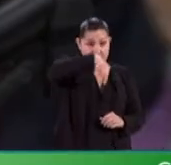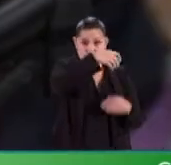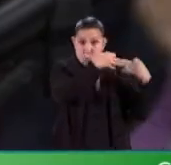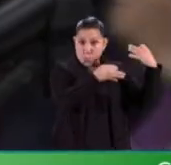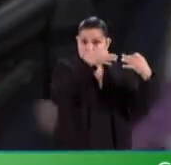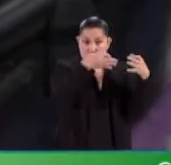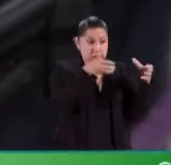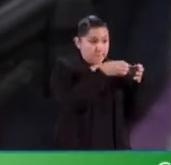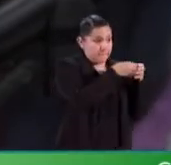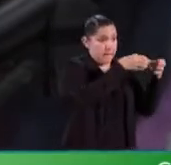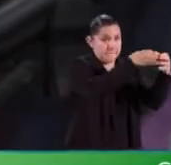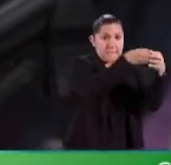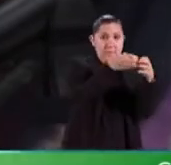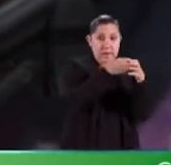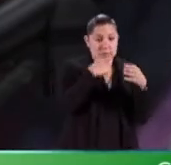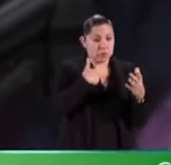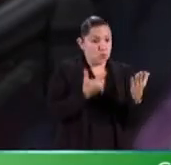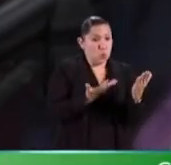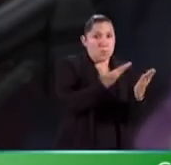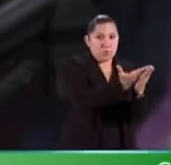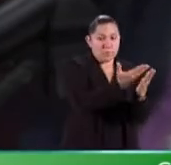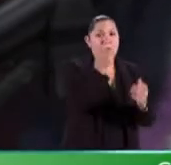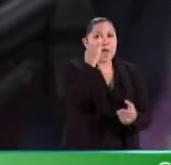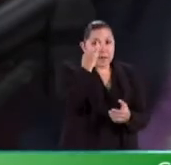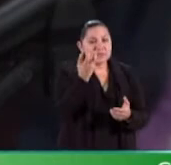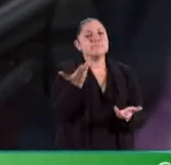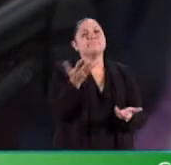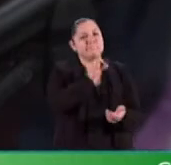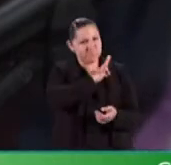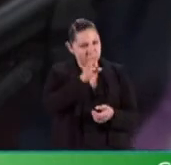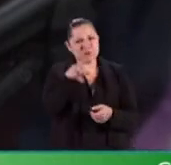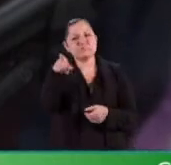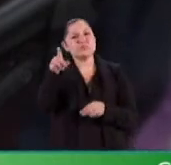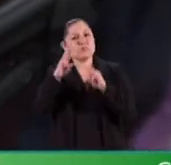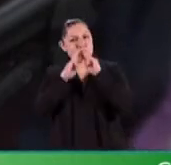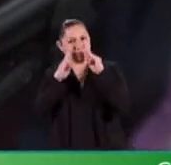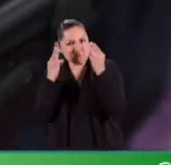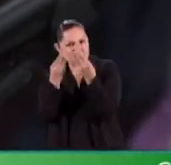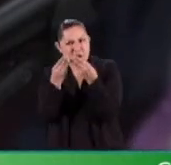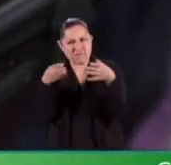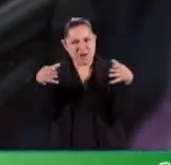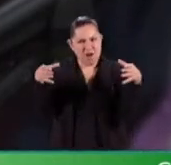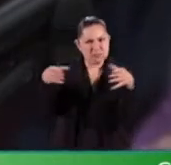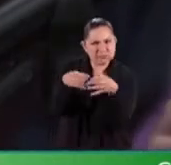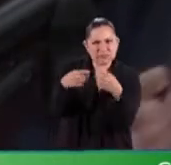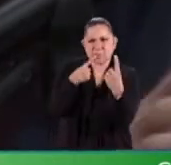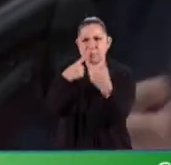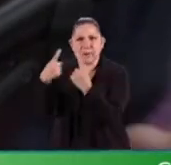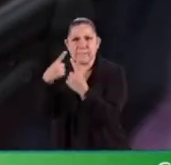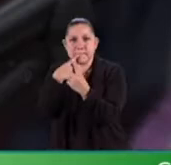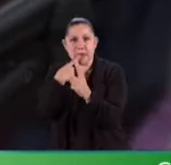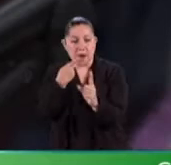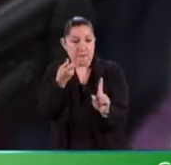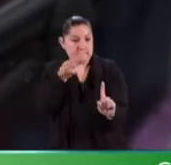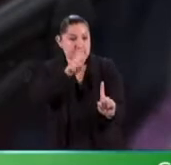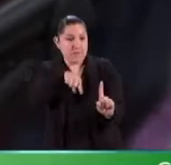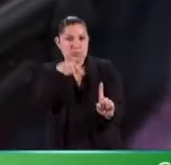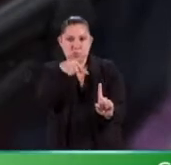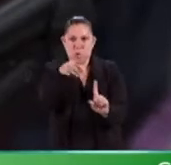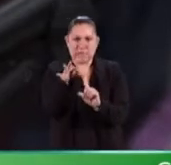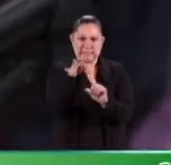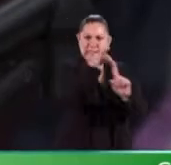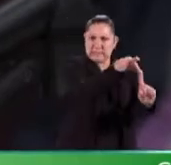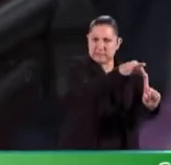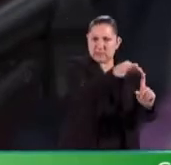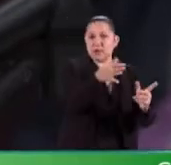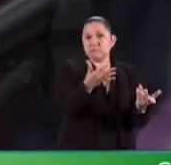organizado en el Poder Judicial, cuya presencia en la vida nacional me parece que pues muchos todavía no acaban de